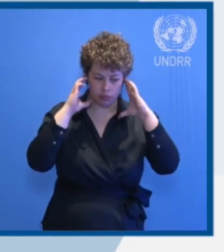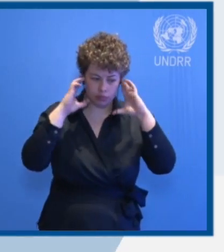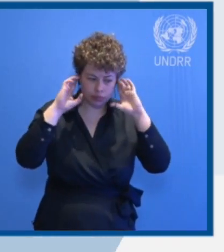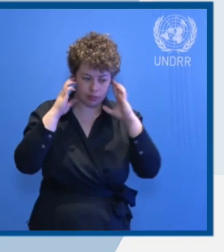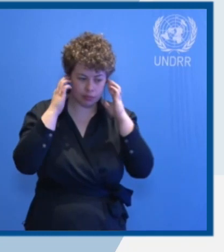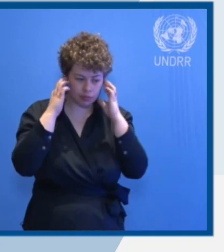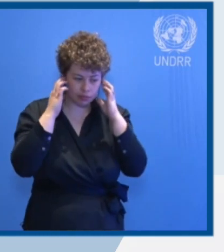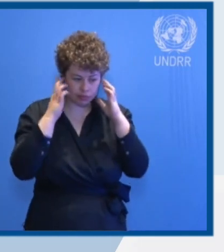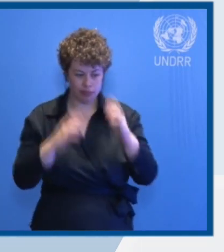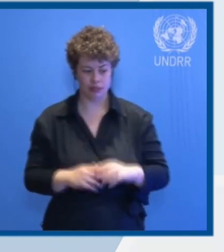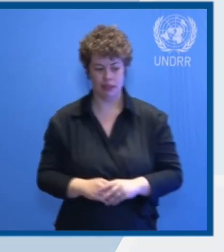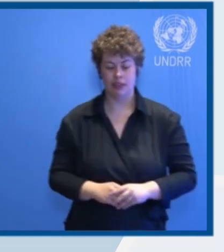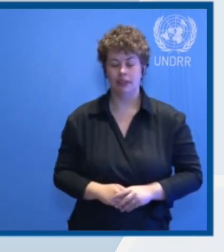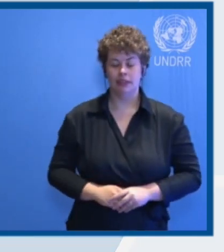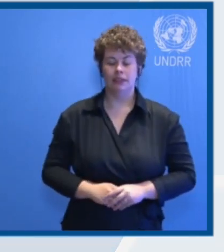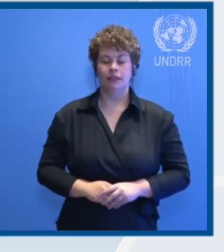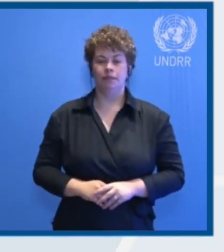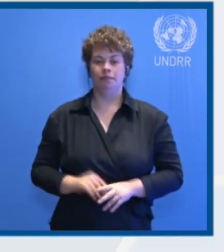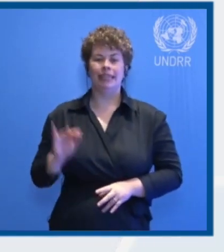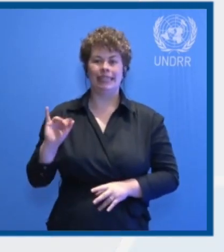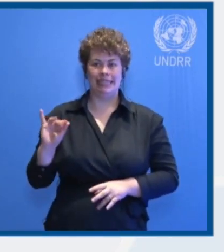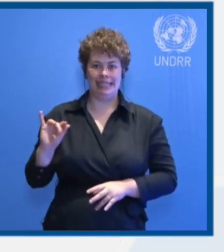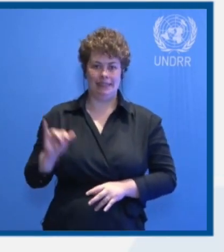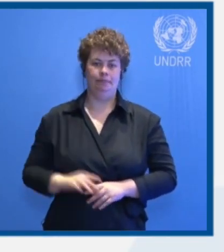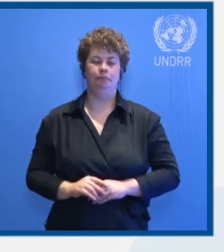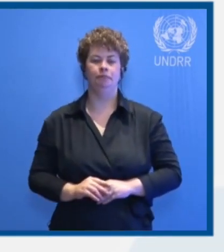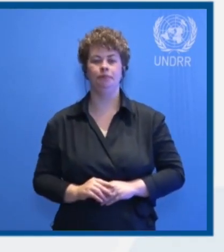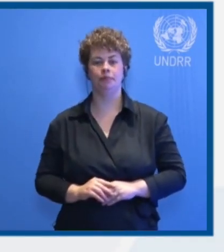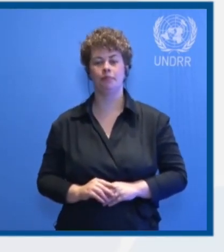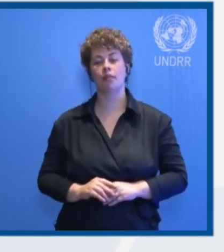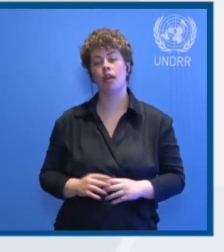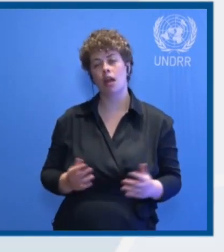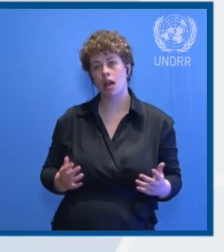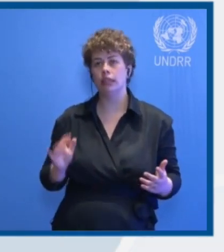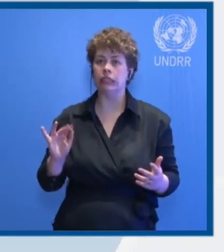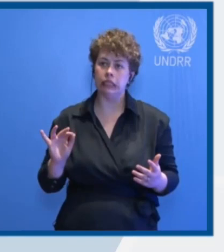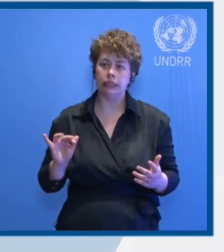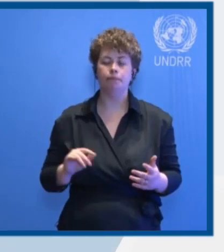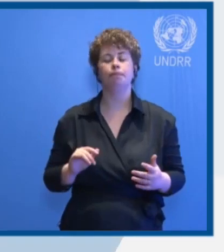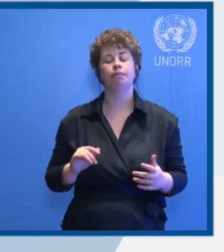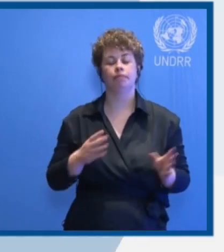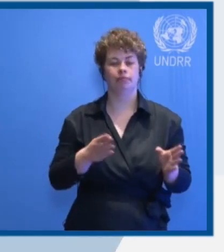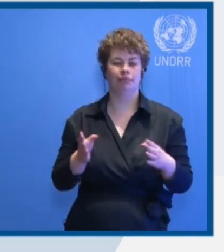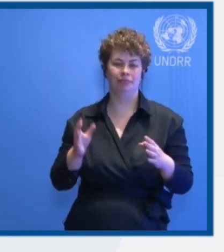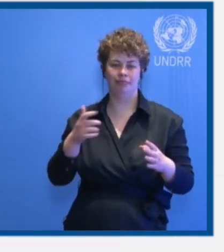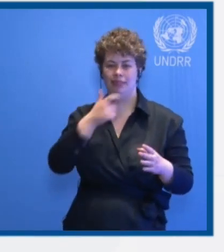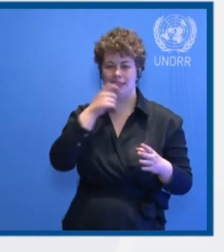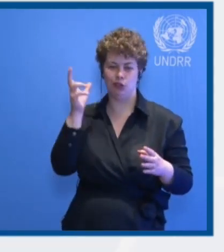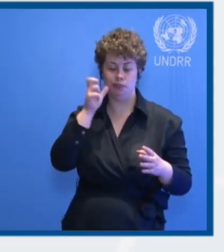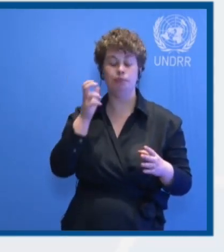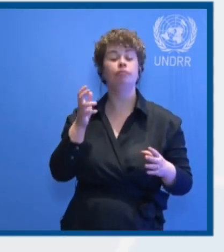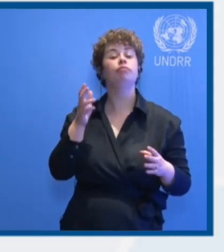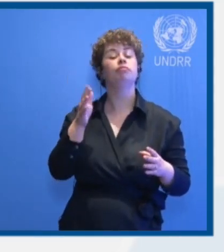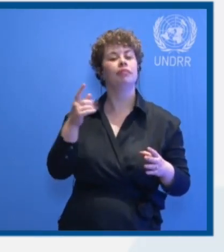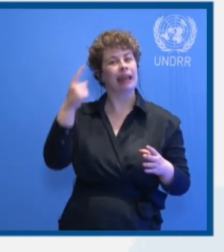Sí, específicamente sobre el tema de greenwashing, creo que en realidad cualquier proyecto ambiental es susceptible de